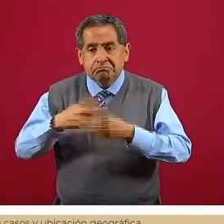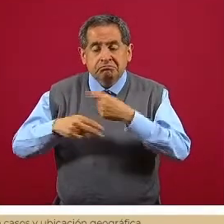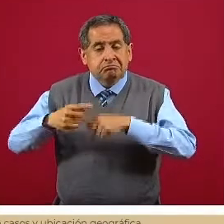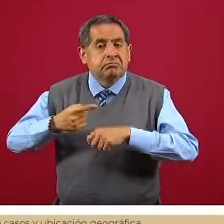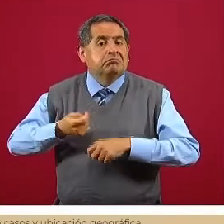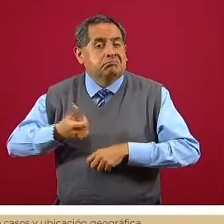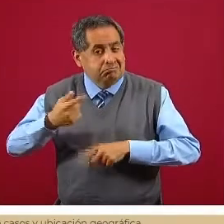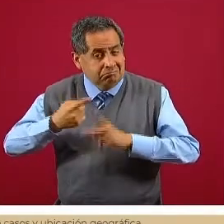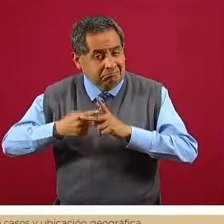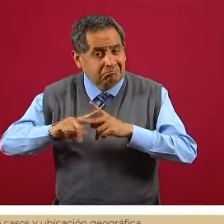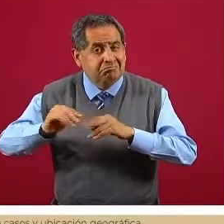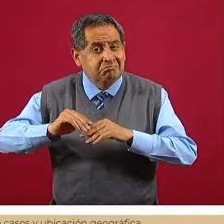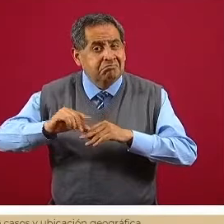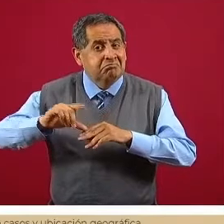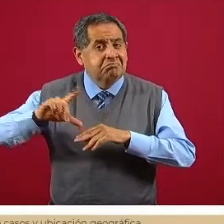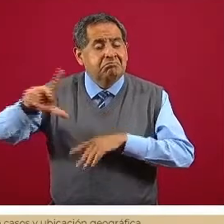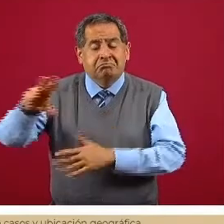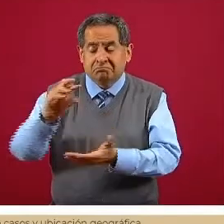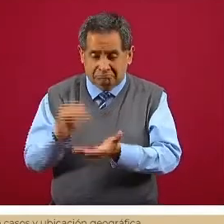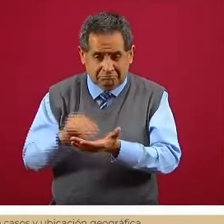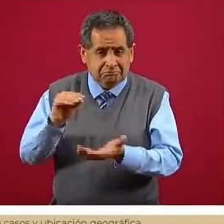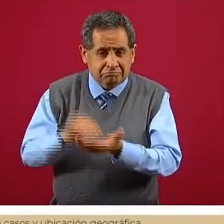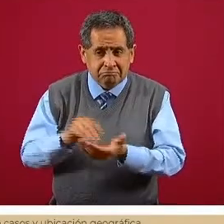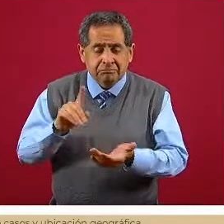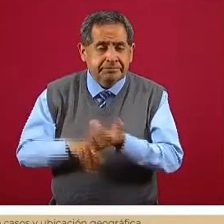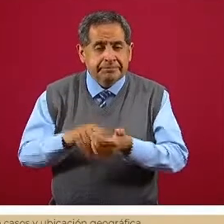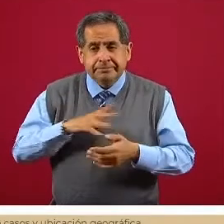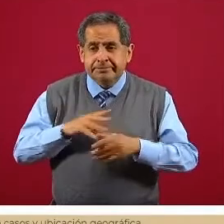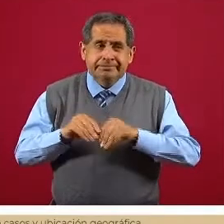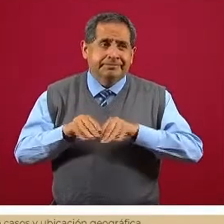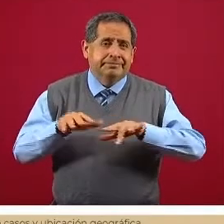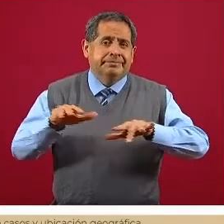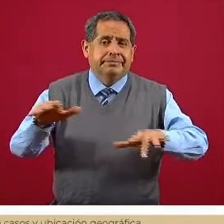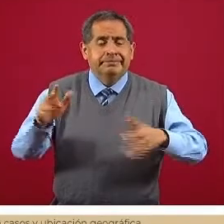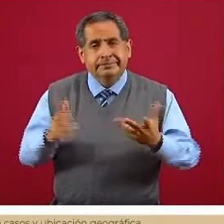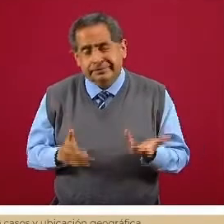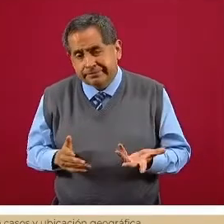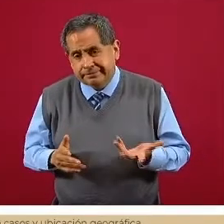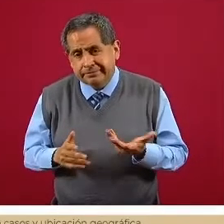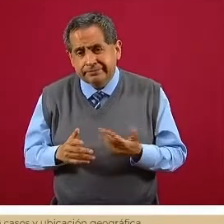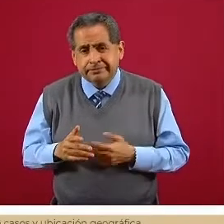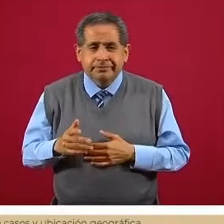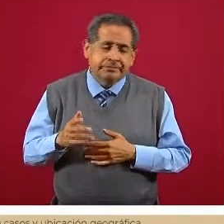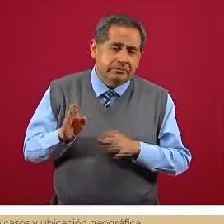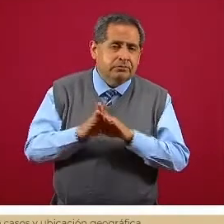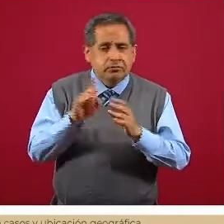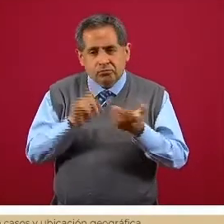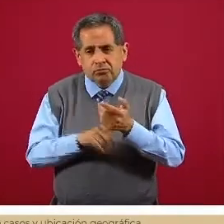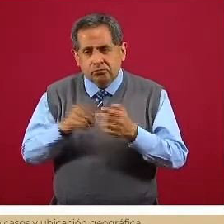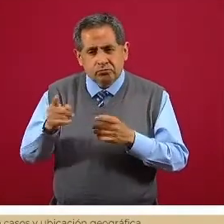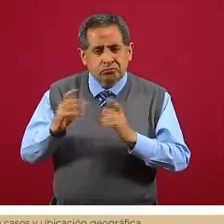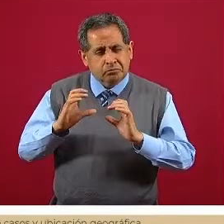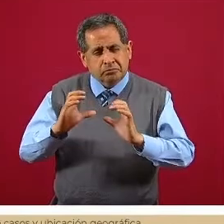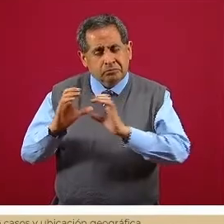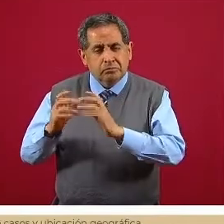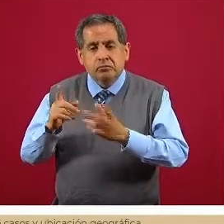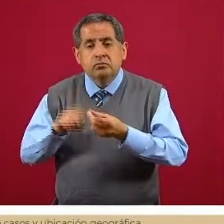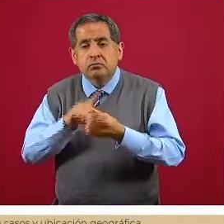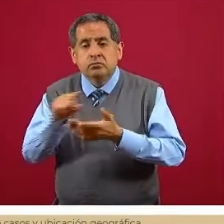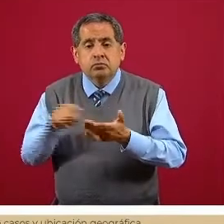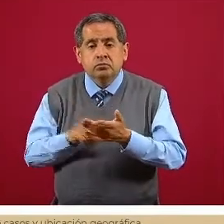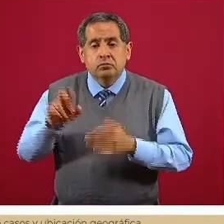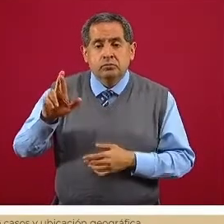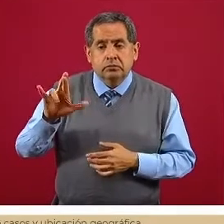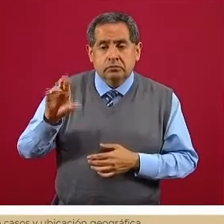está iniciando todavía con su transmisión, una transmisión ya un poco más basal y digamos controlada, estaría en